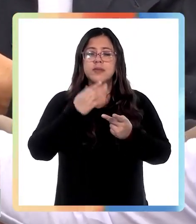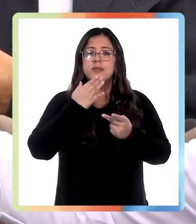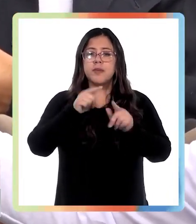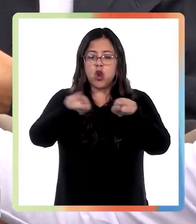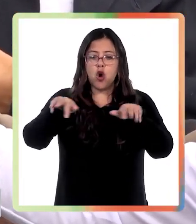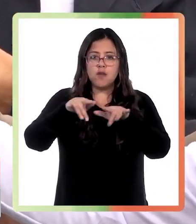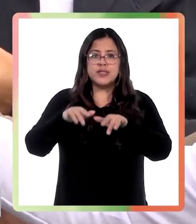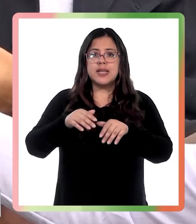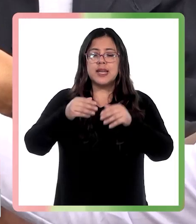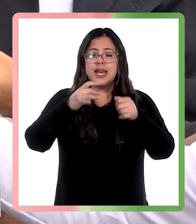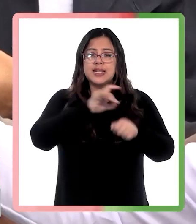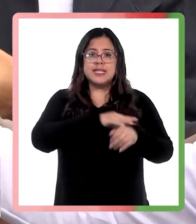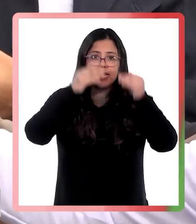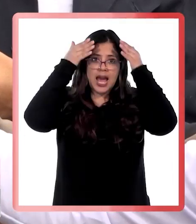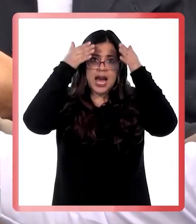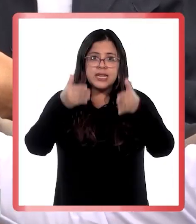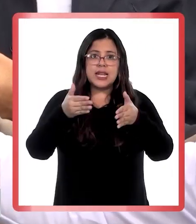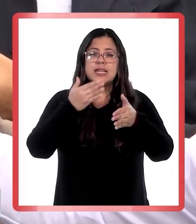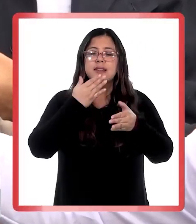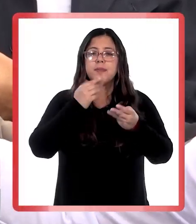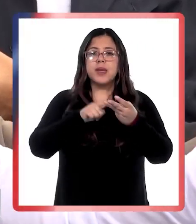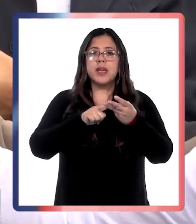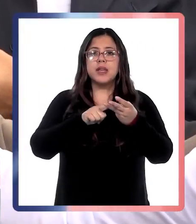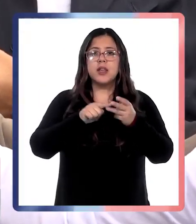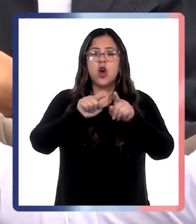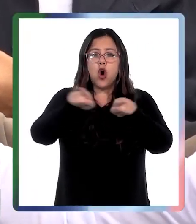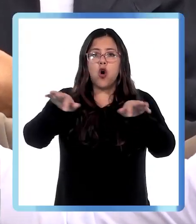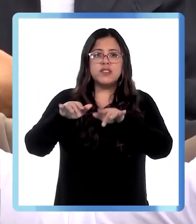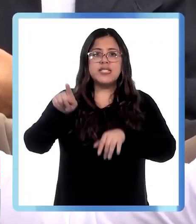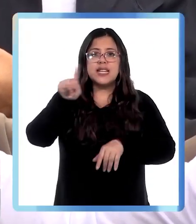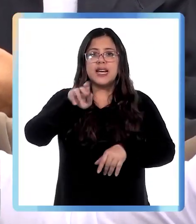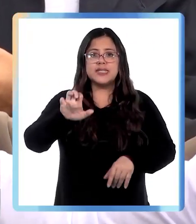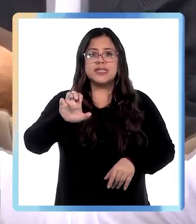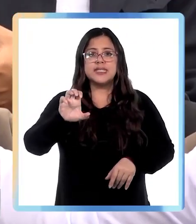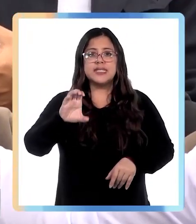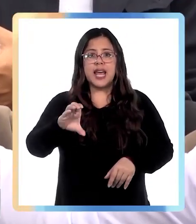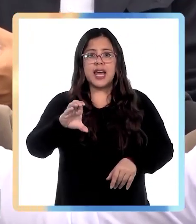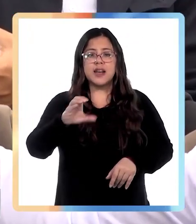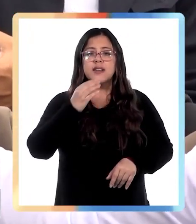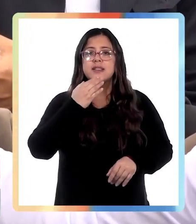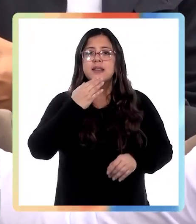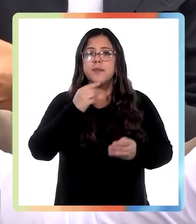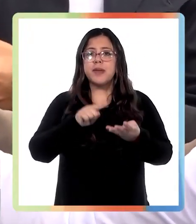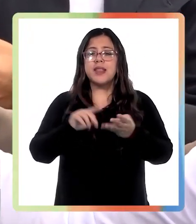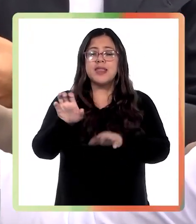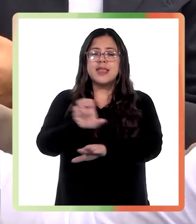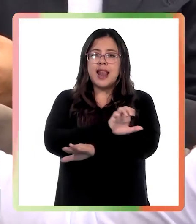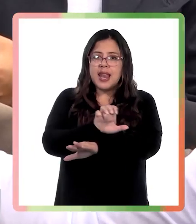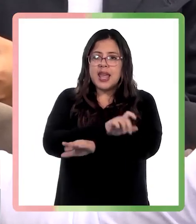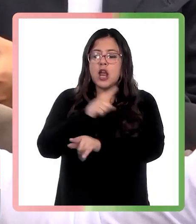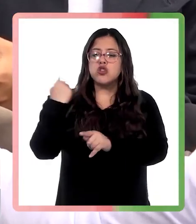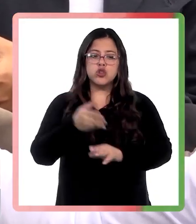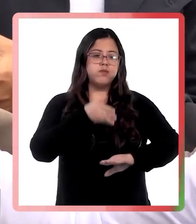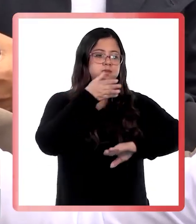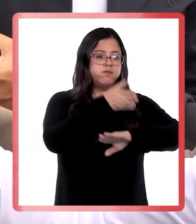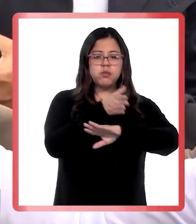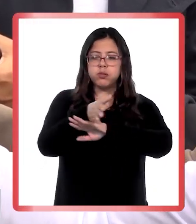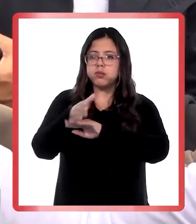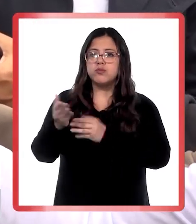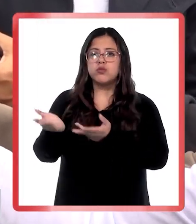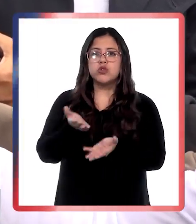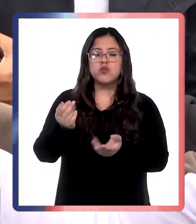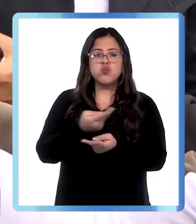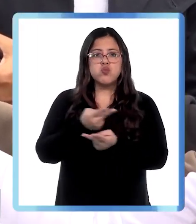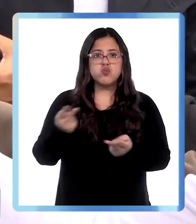en la oficina de chile atiende en las oficinas de la sec en las oficinas de energía estamos desplegándose eh con